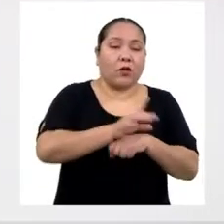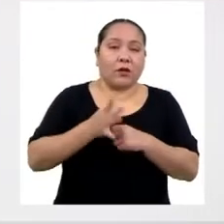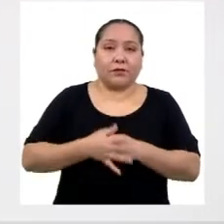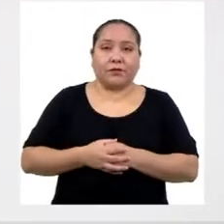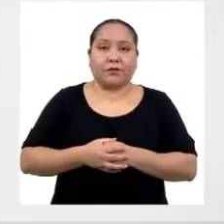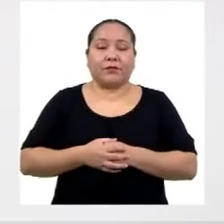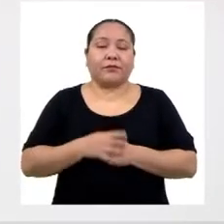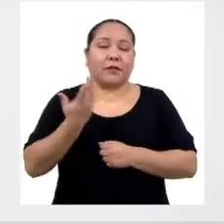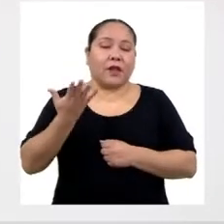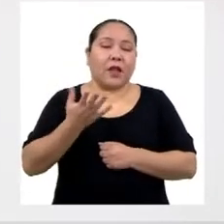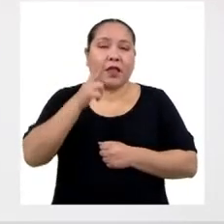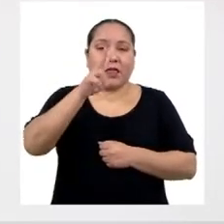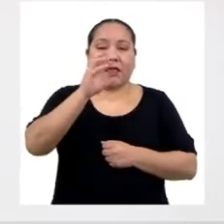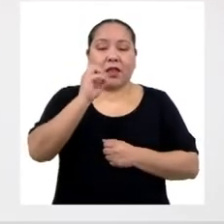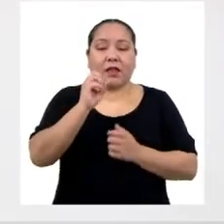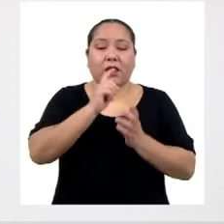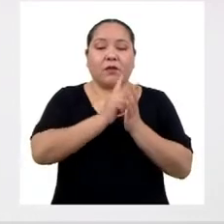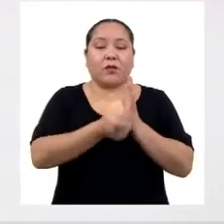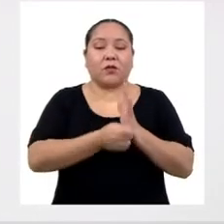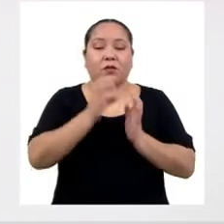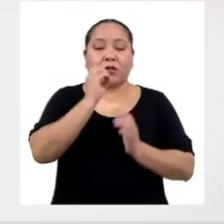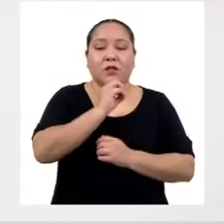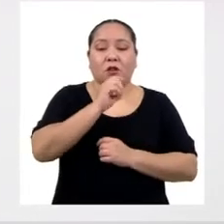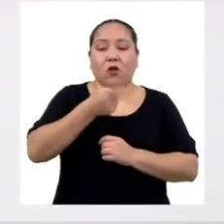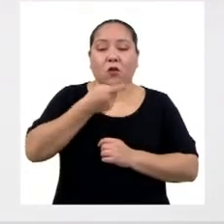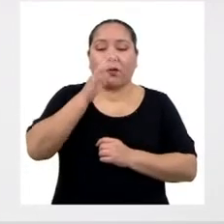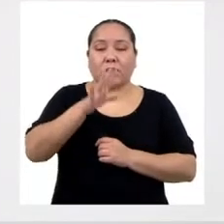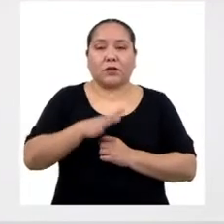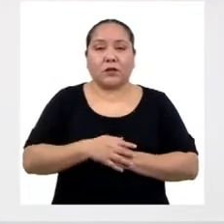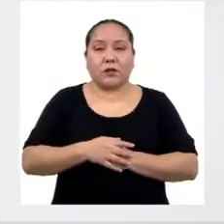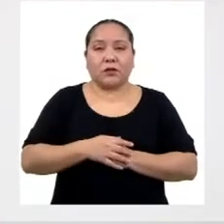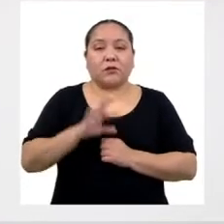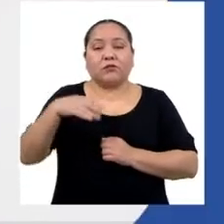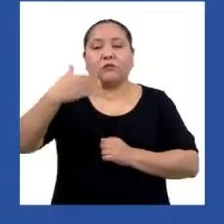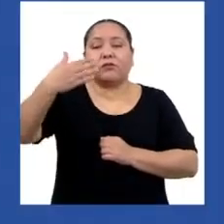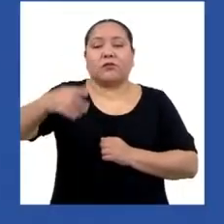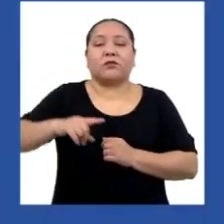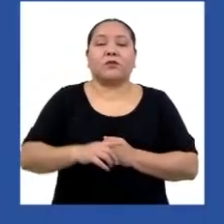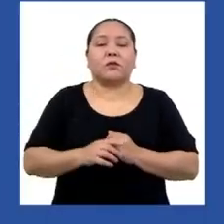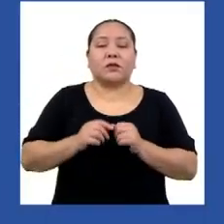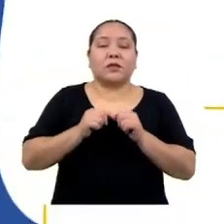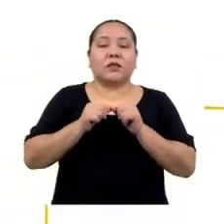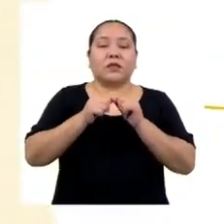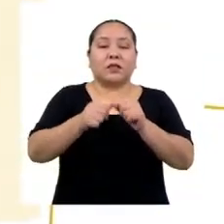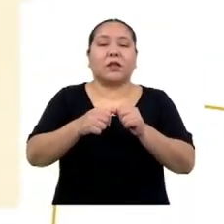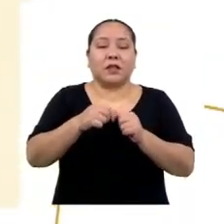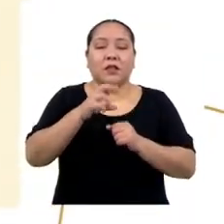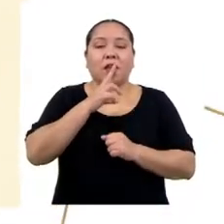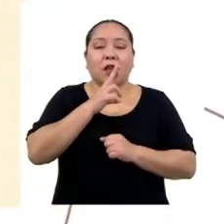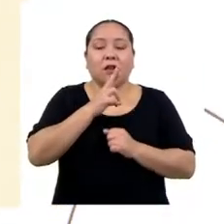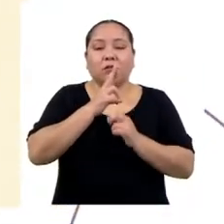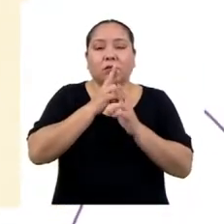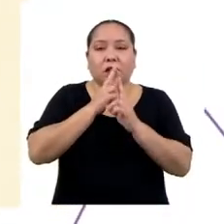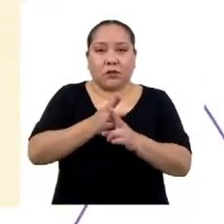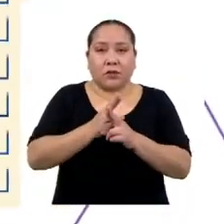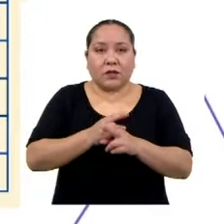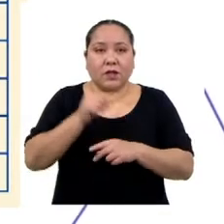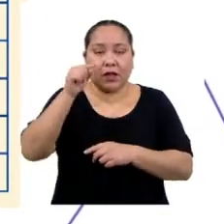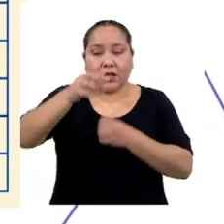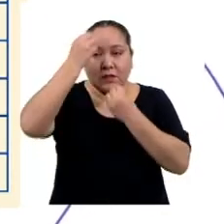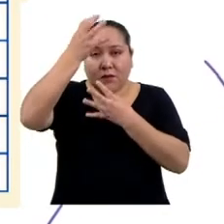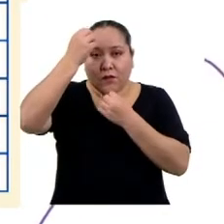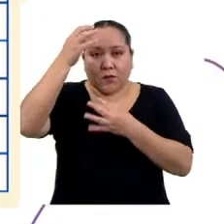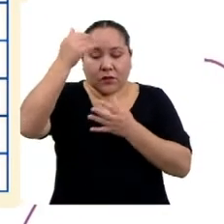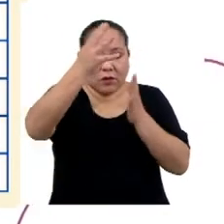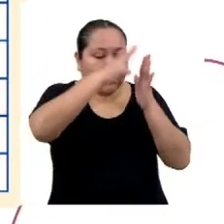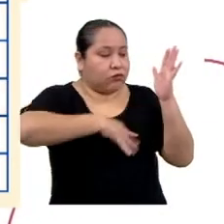es igual a 0,5. Eso nos daría el siguiente resultado. Y con esta información